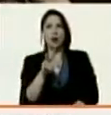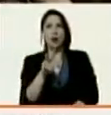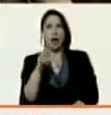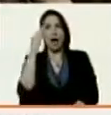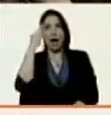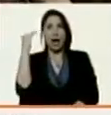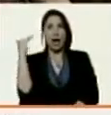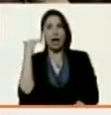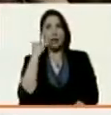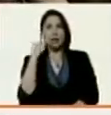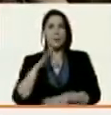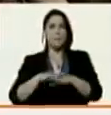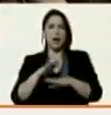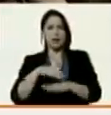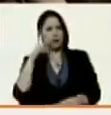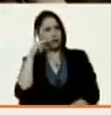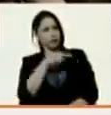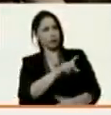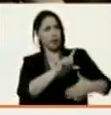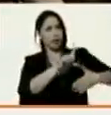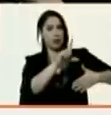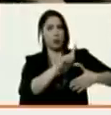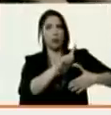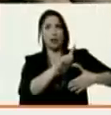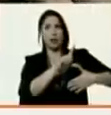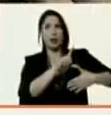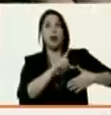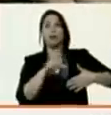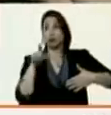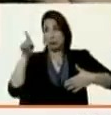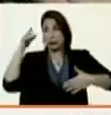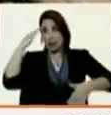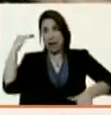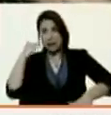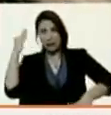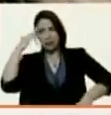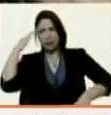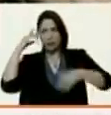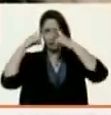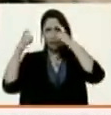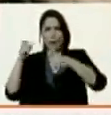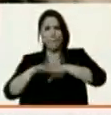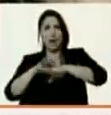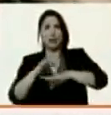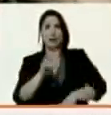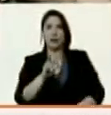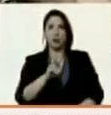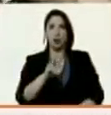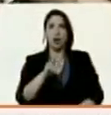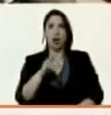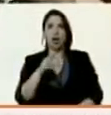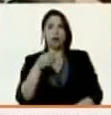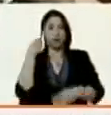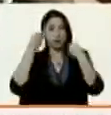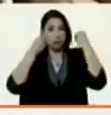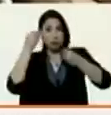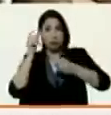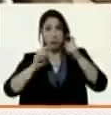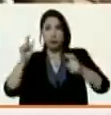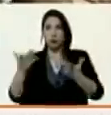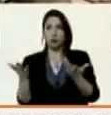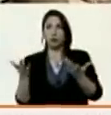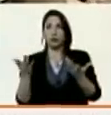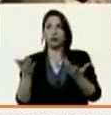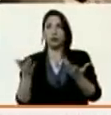lo que está ocurriendo latinoamérica están más enterados están más enterados de lo que ocurre en venezuela lo que la gente cree o bien en detalle